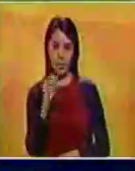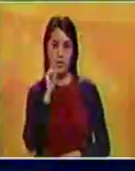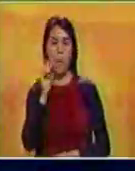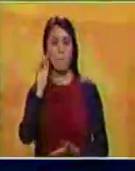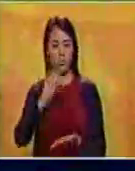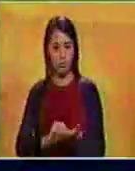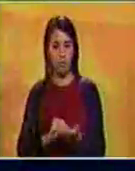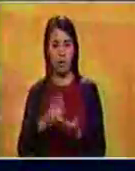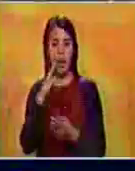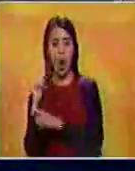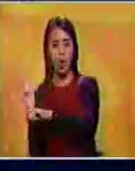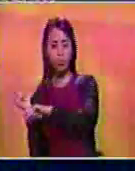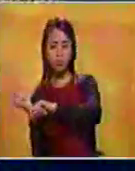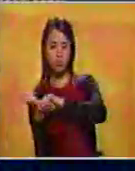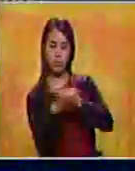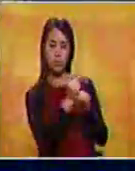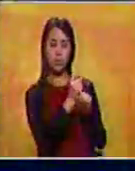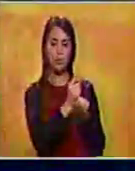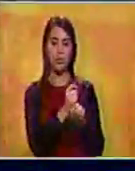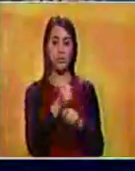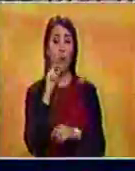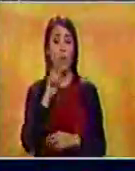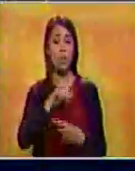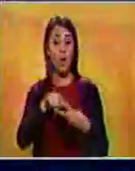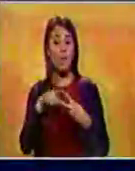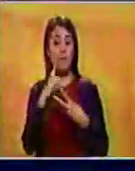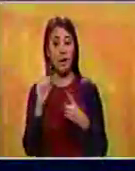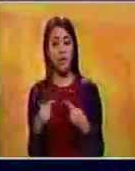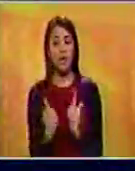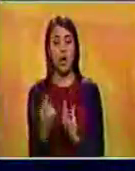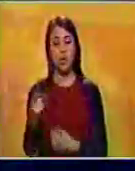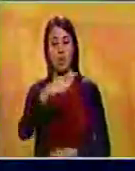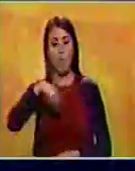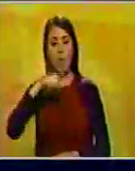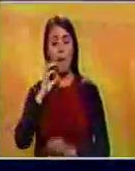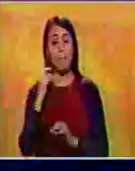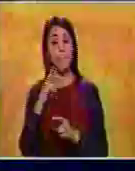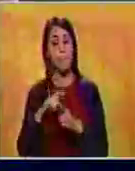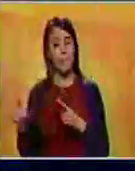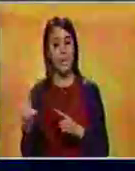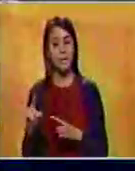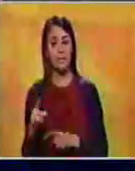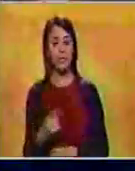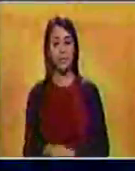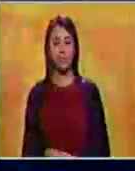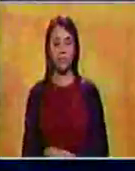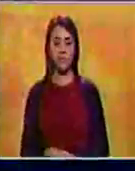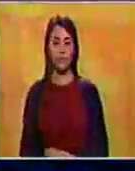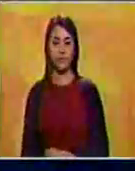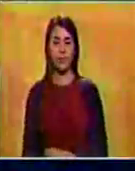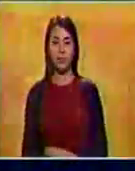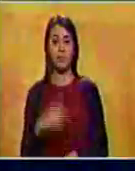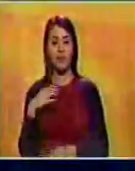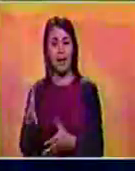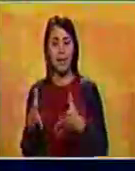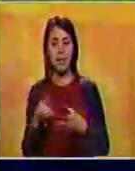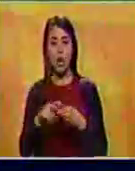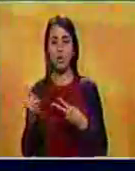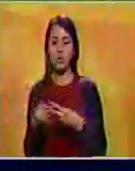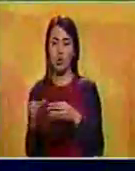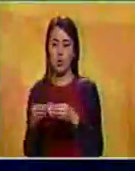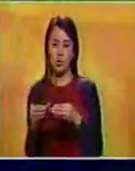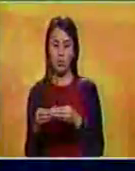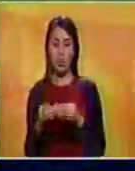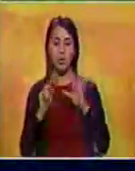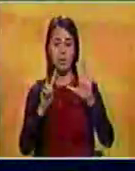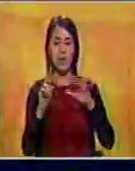González para remolcar otro par de rayitas con este doble entre el jardín central y el derecho. Sin embargo, al final fue el triunfo para los marineros de